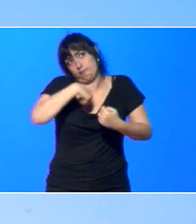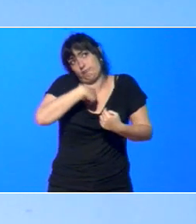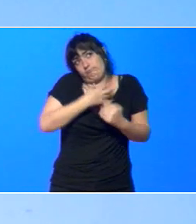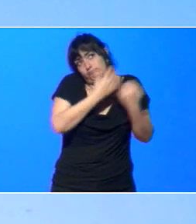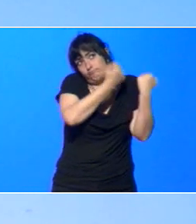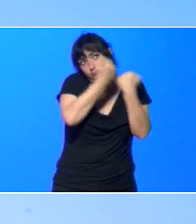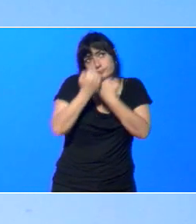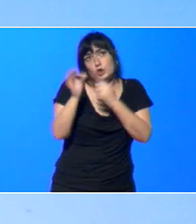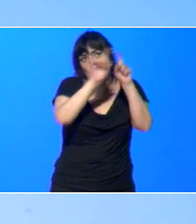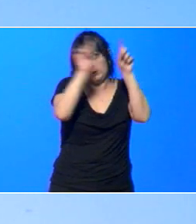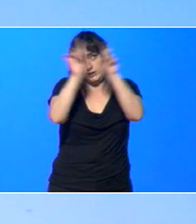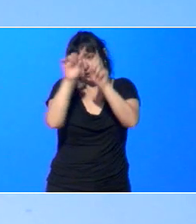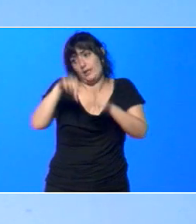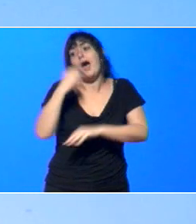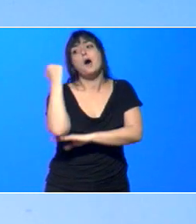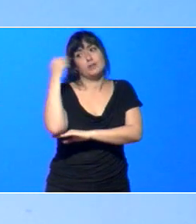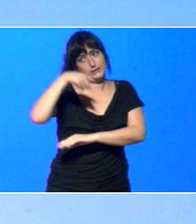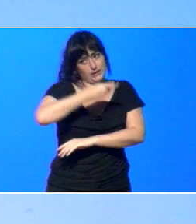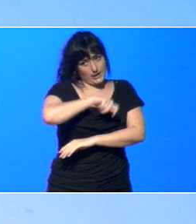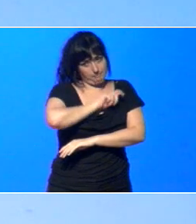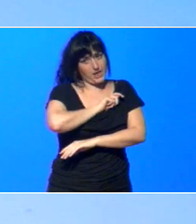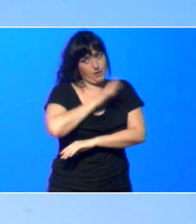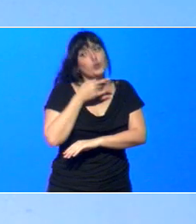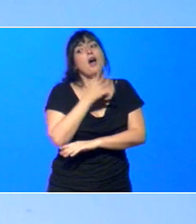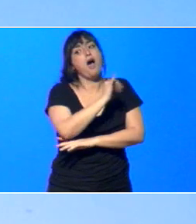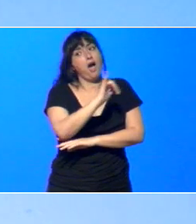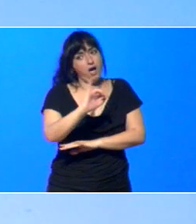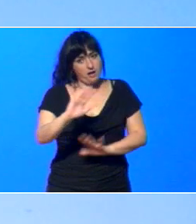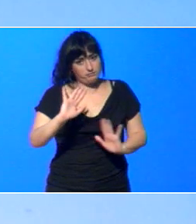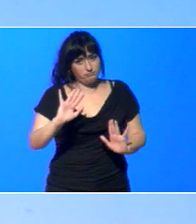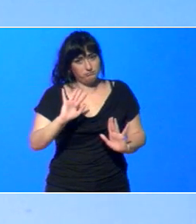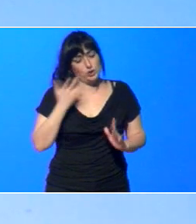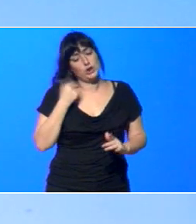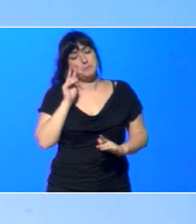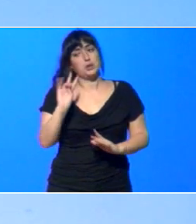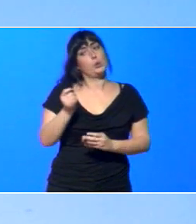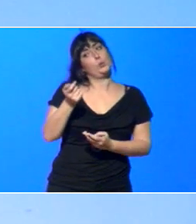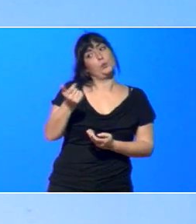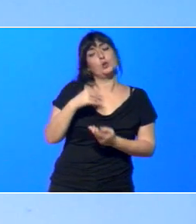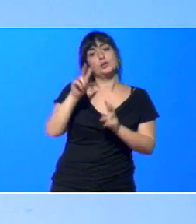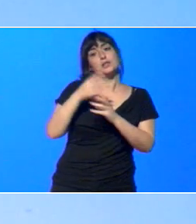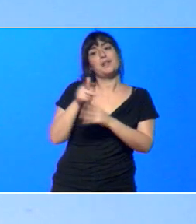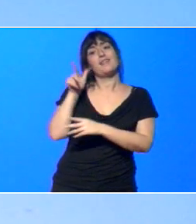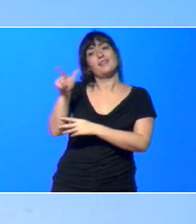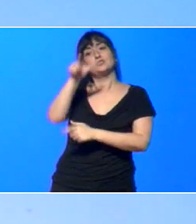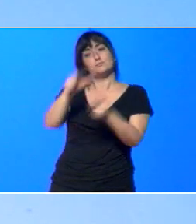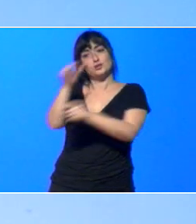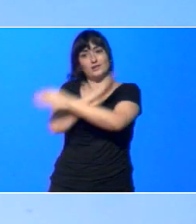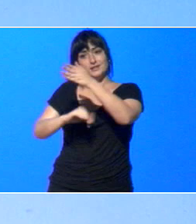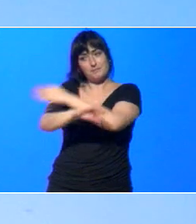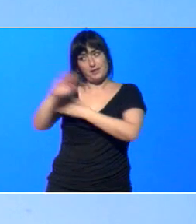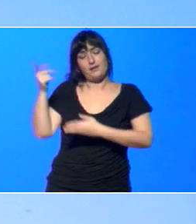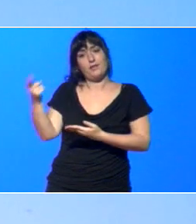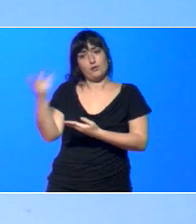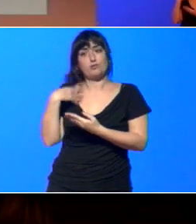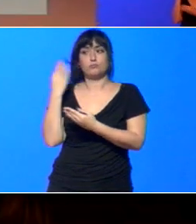potentes en España que las hay como todos ustedes saben no que miran por los derechos de las personas con discapacidad pensé lo digo yo digo